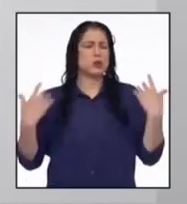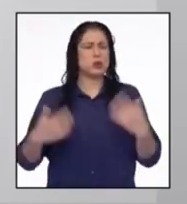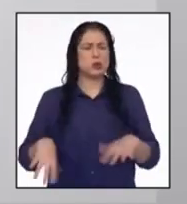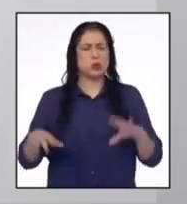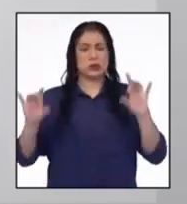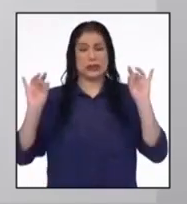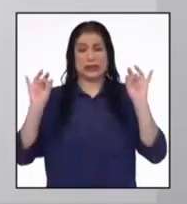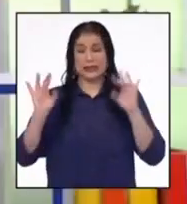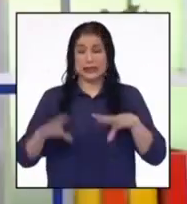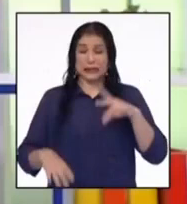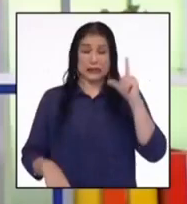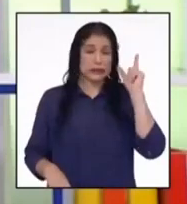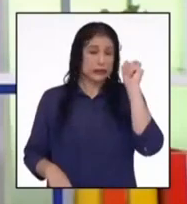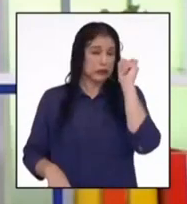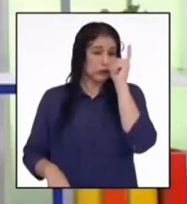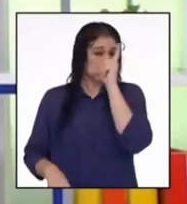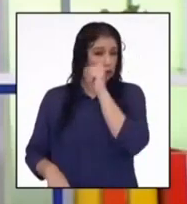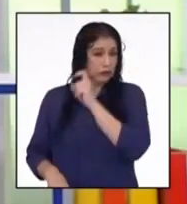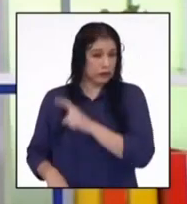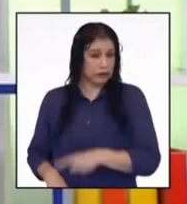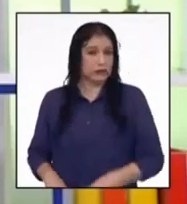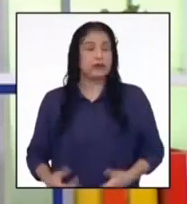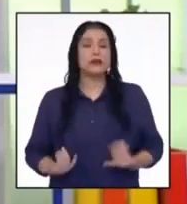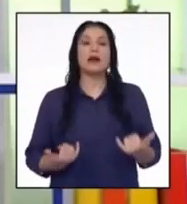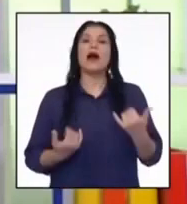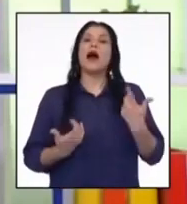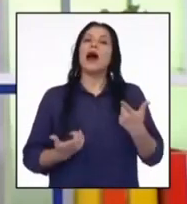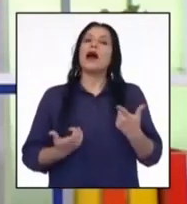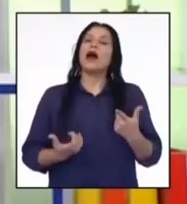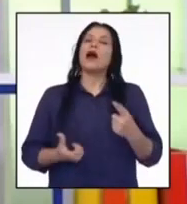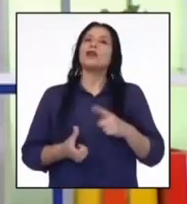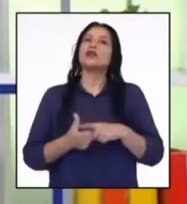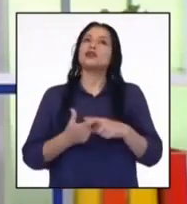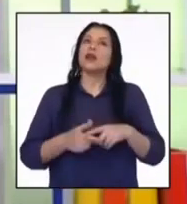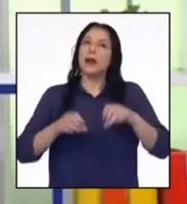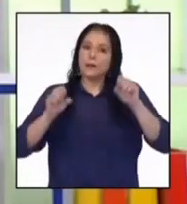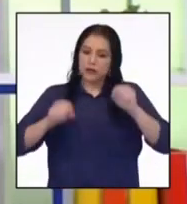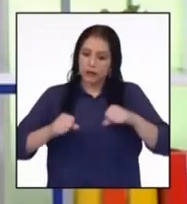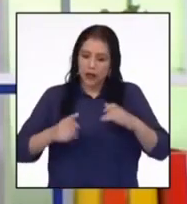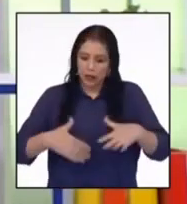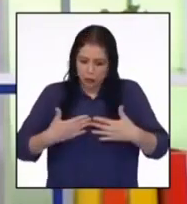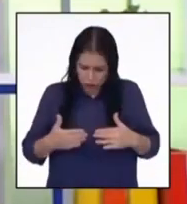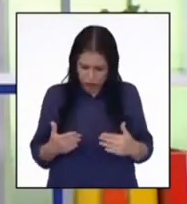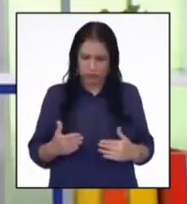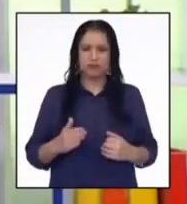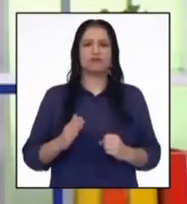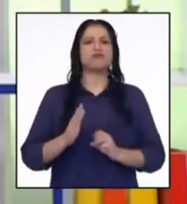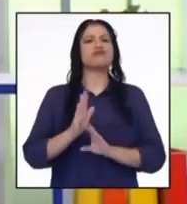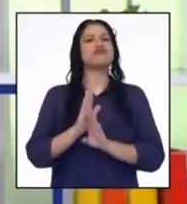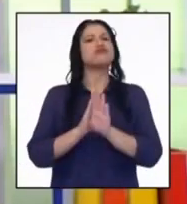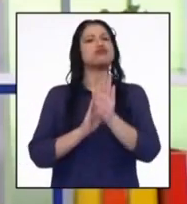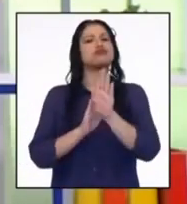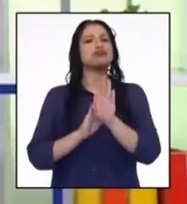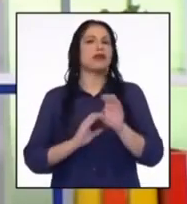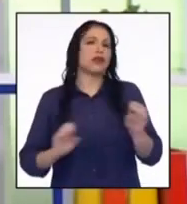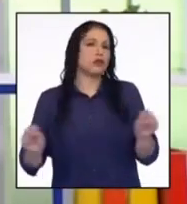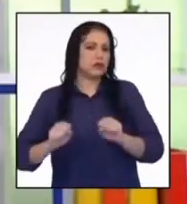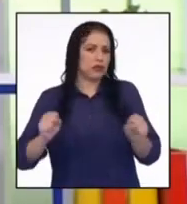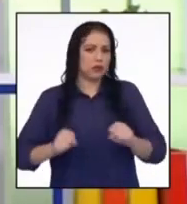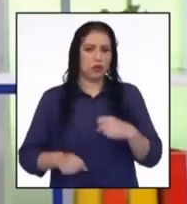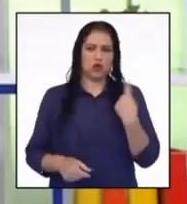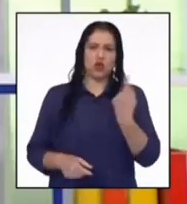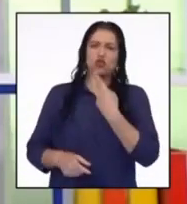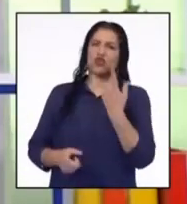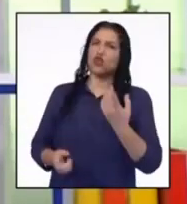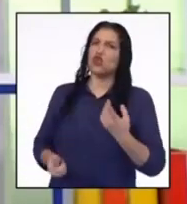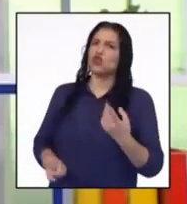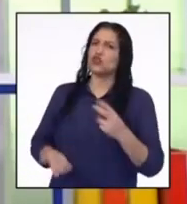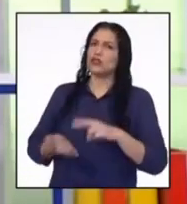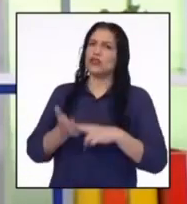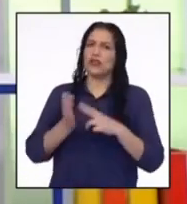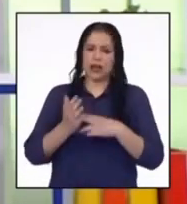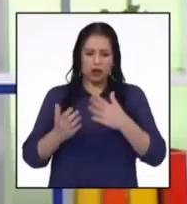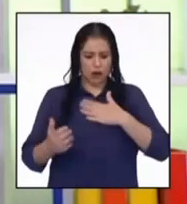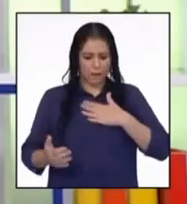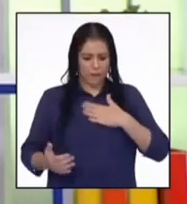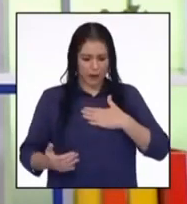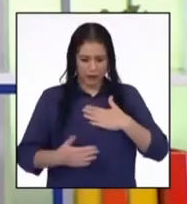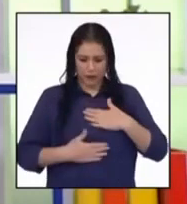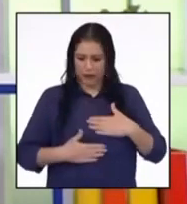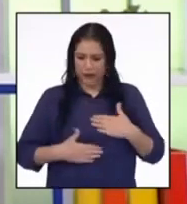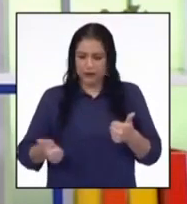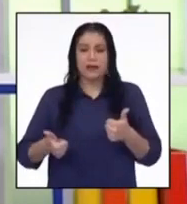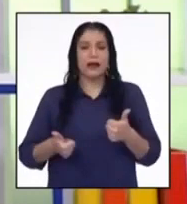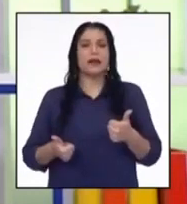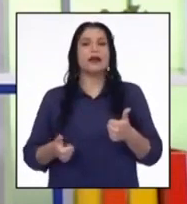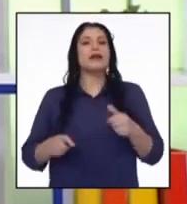situación complicada. Profesora, entonces la capacidad de reponerse ante un evento como un sismo no solo tiene que ver con nuestro bienestar